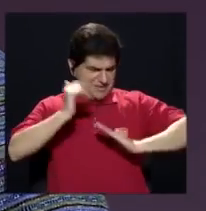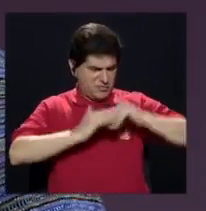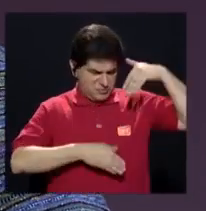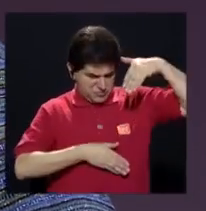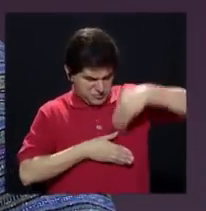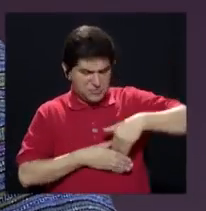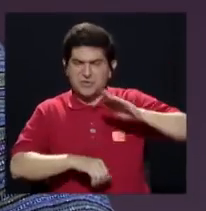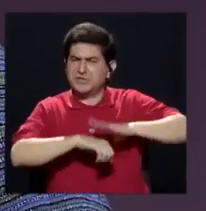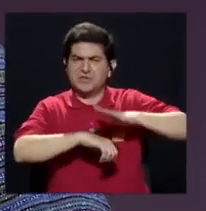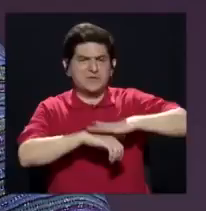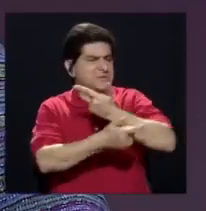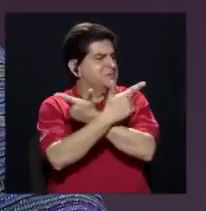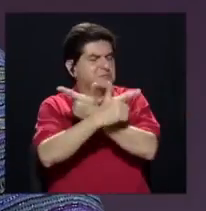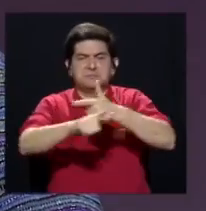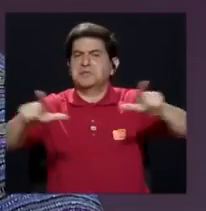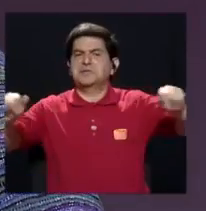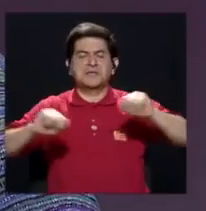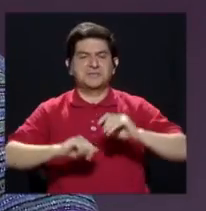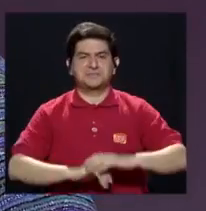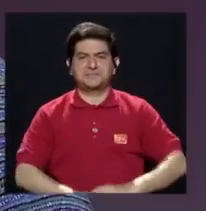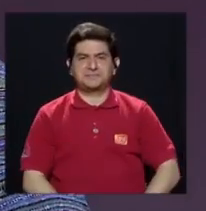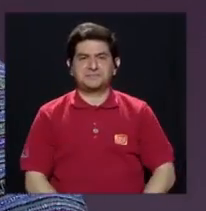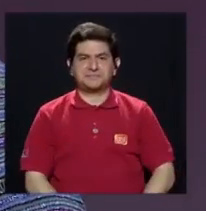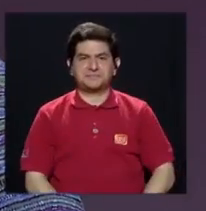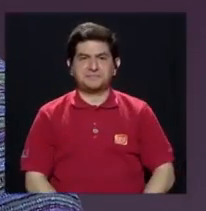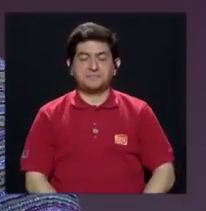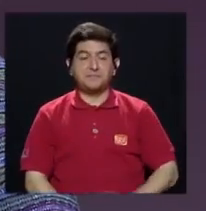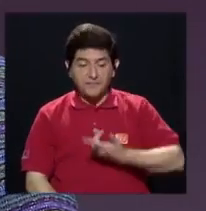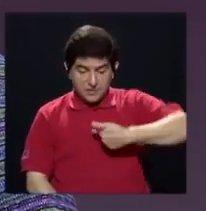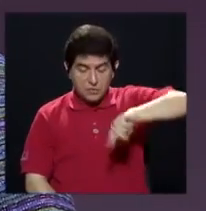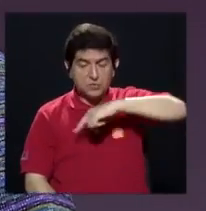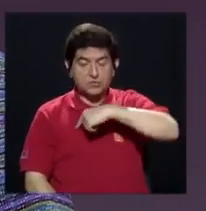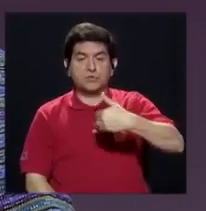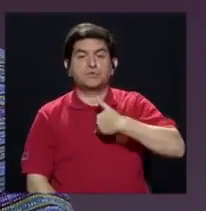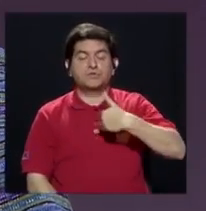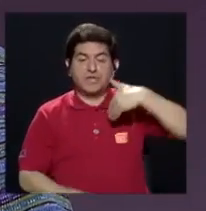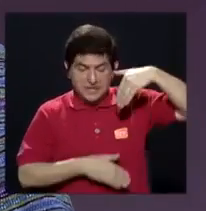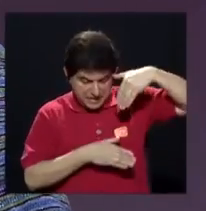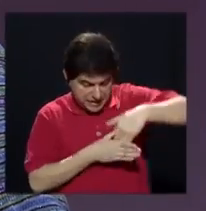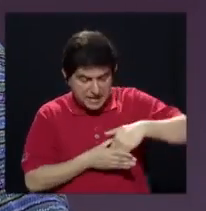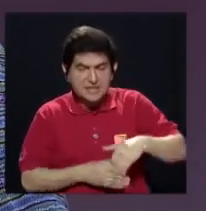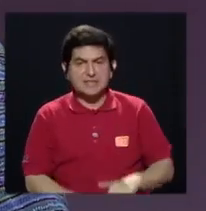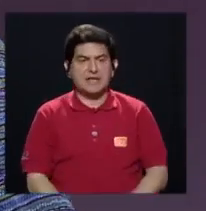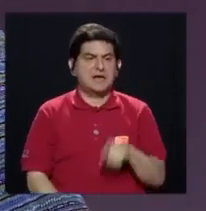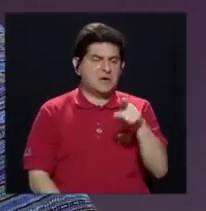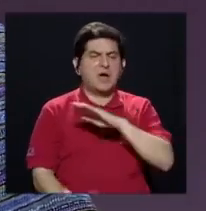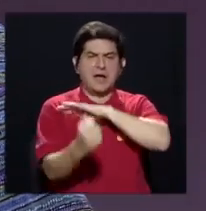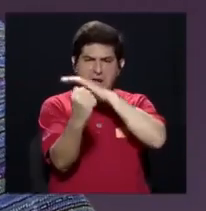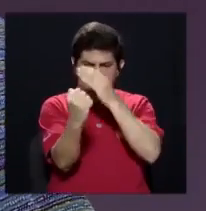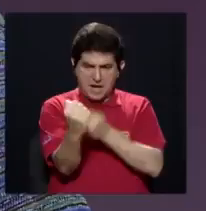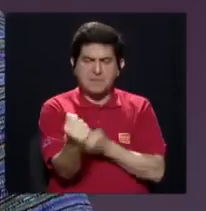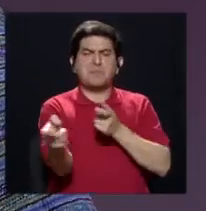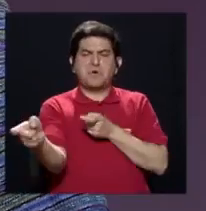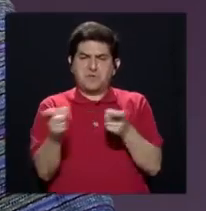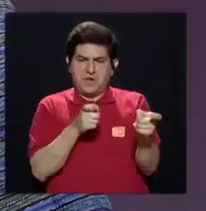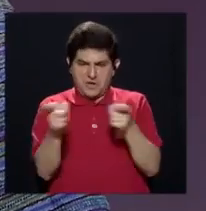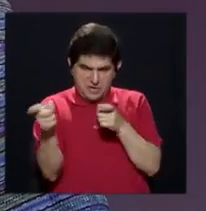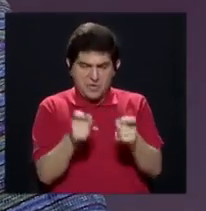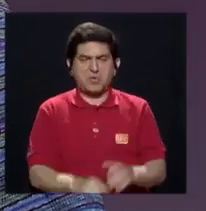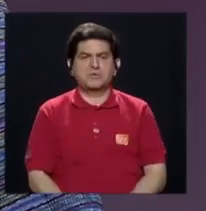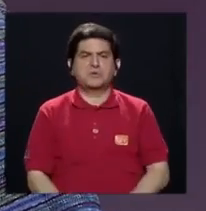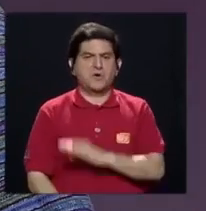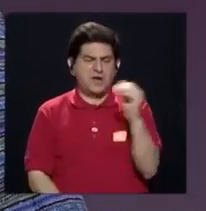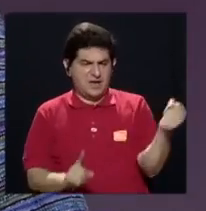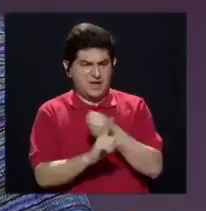dejan ser personas libres Verdad de cómo tenemos ahí internamente el ejercio y el poder y el control y cómo ejercemos